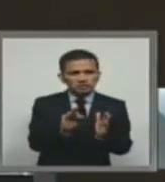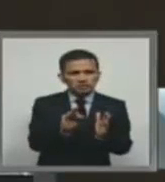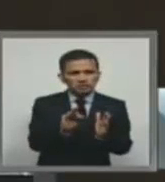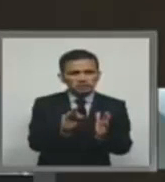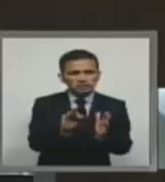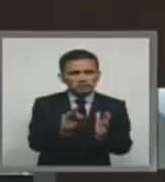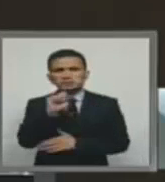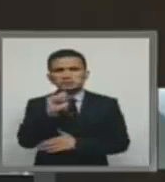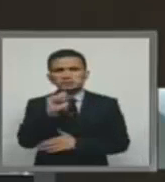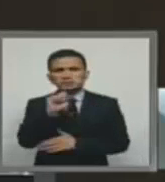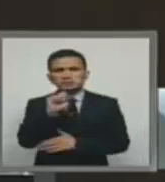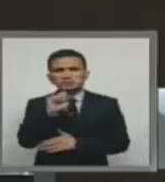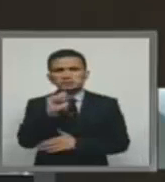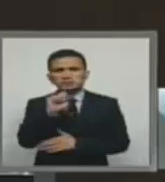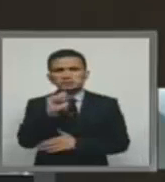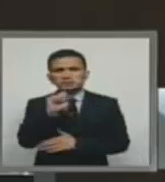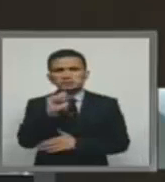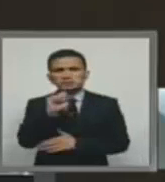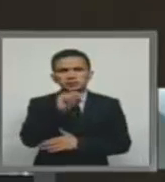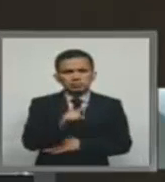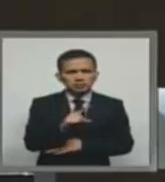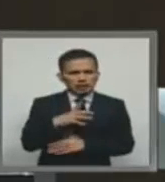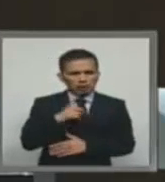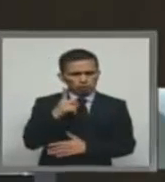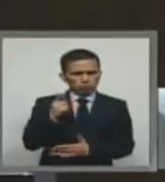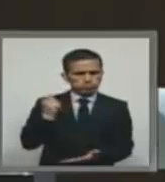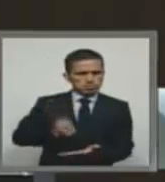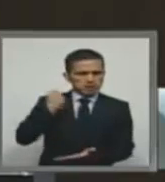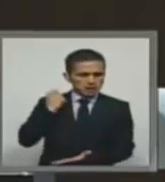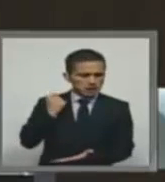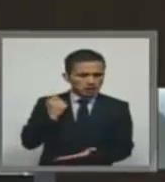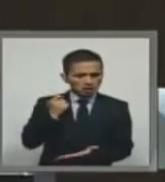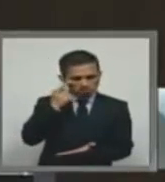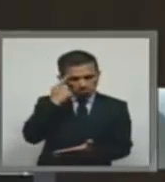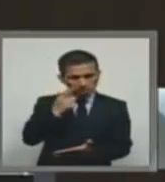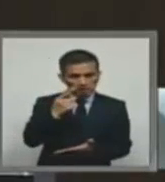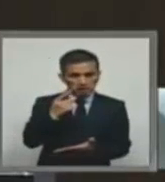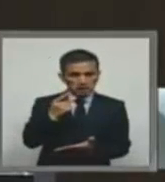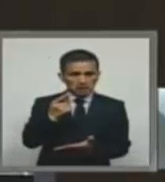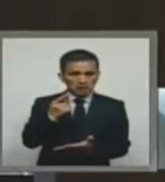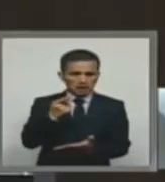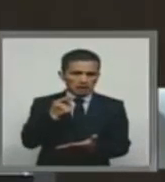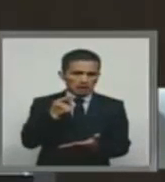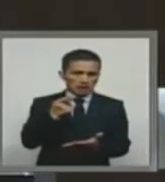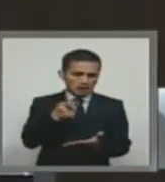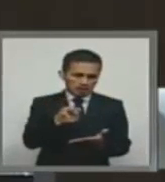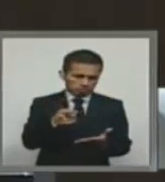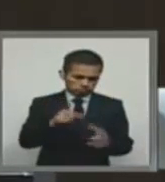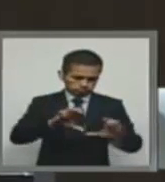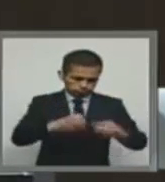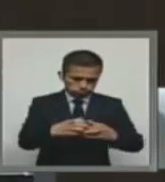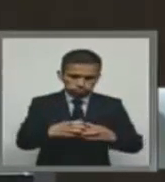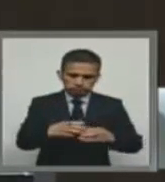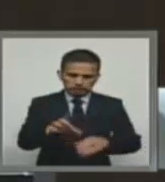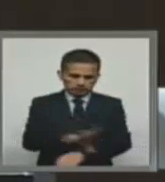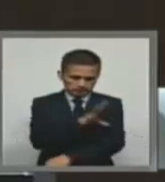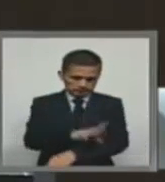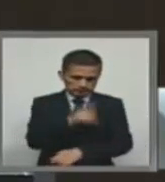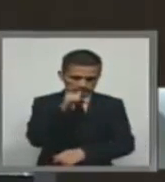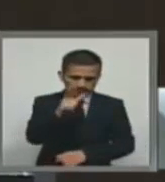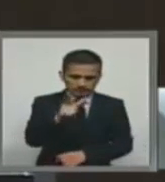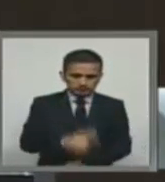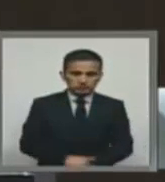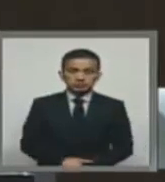de UDIs y una subasta del sector eléctrico.